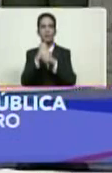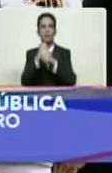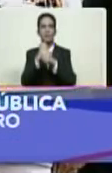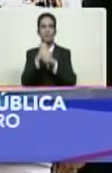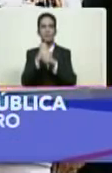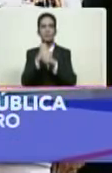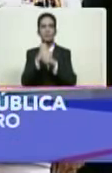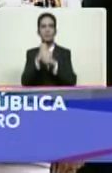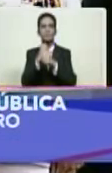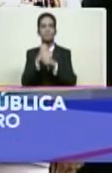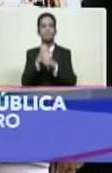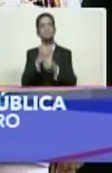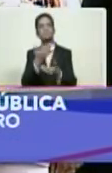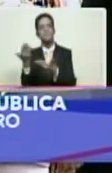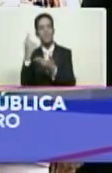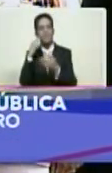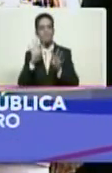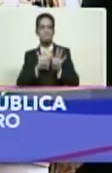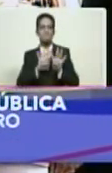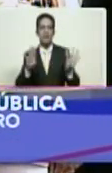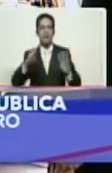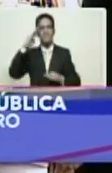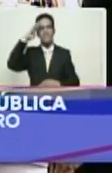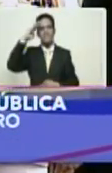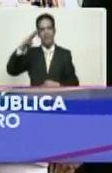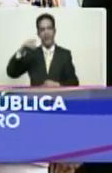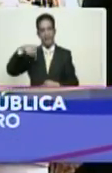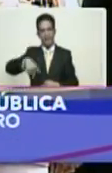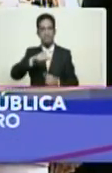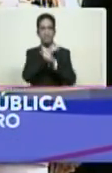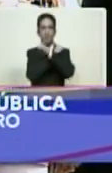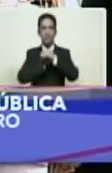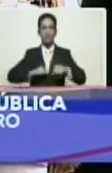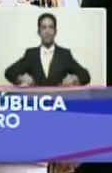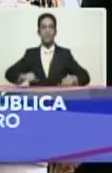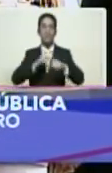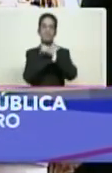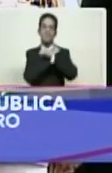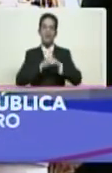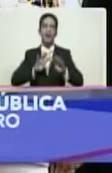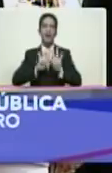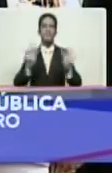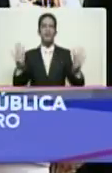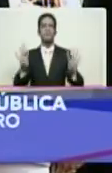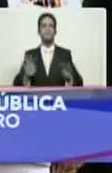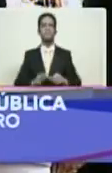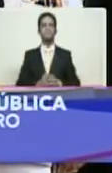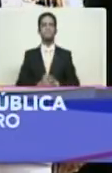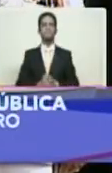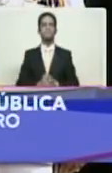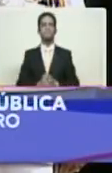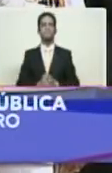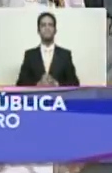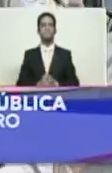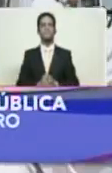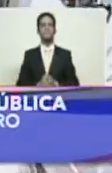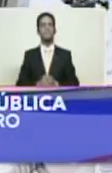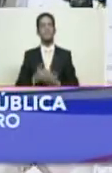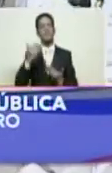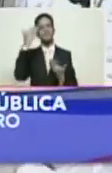a nuestra querida parada militar de la Fuerza Armada Nacional Bolivariana, de nuestra Armada Bolivariana. Un